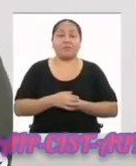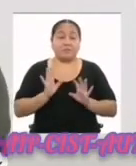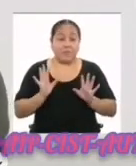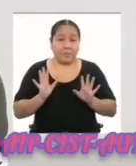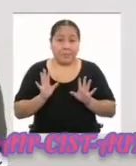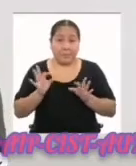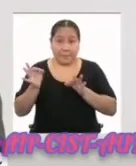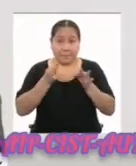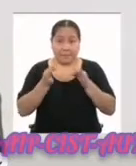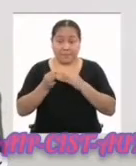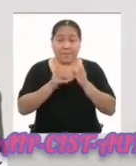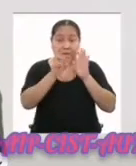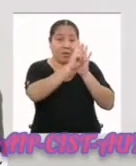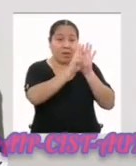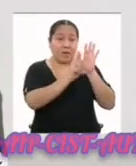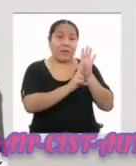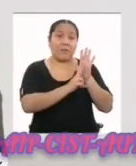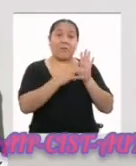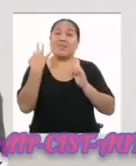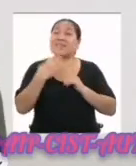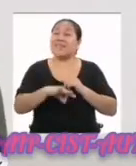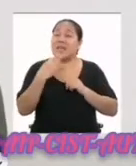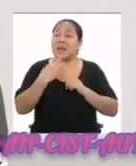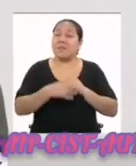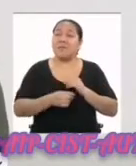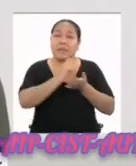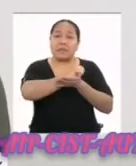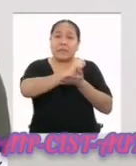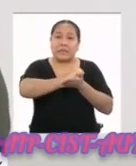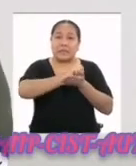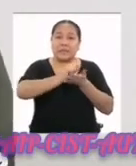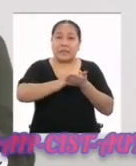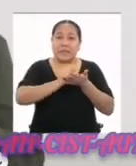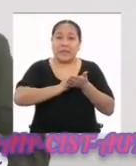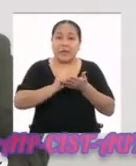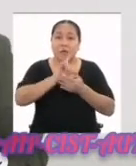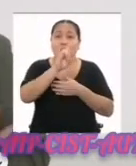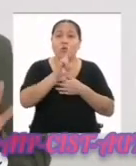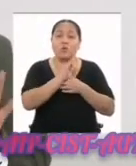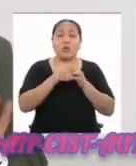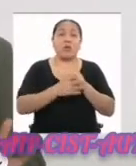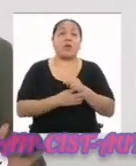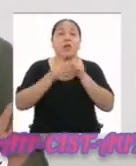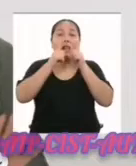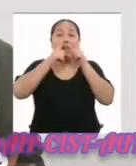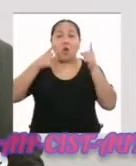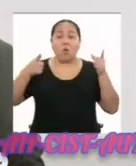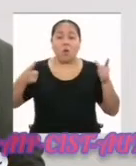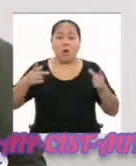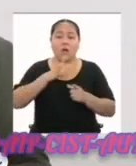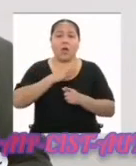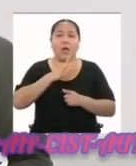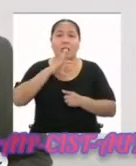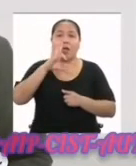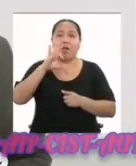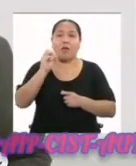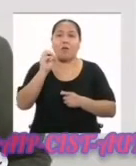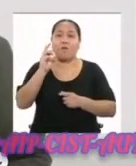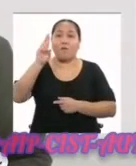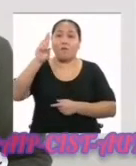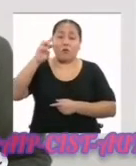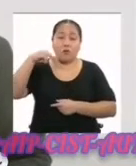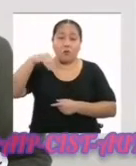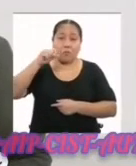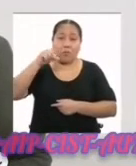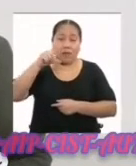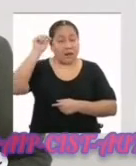Mira, los reglamentos siempre deben escribirse haciendo uso del nivel formal de la lengua. Recordemos